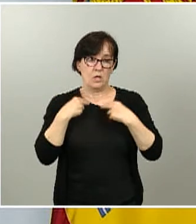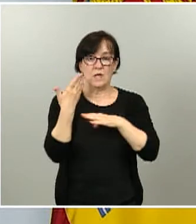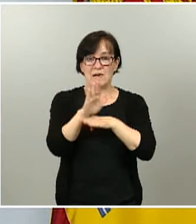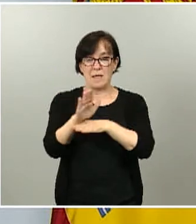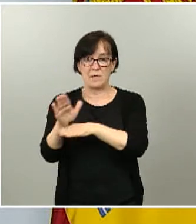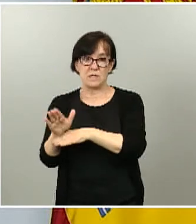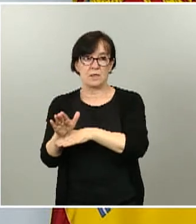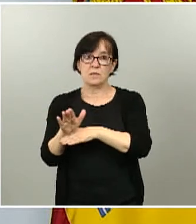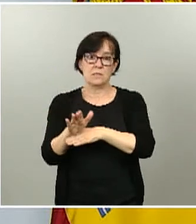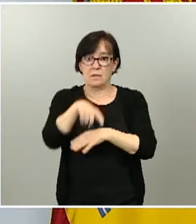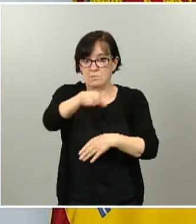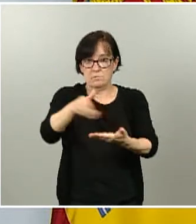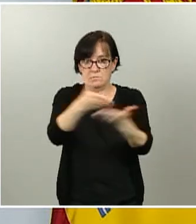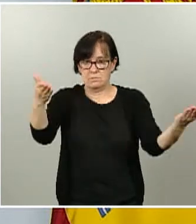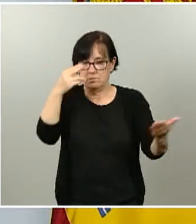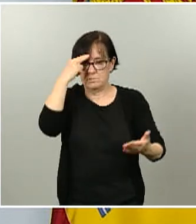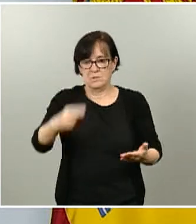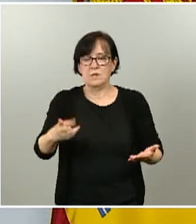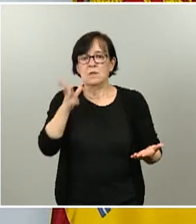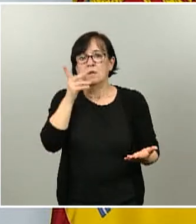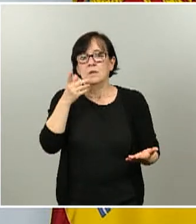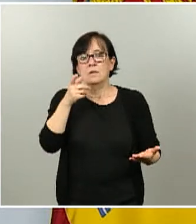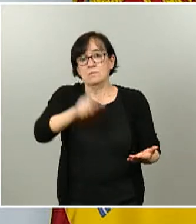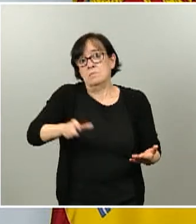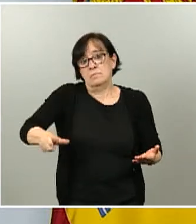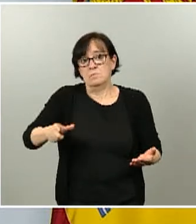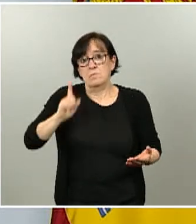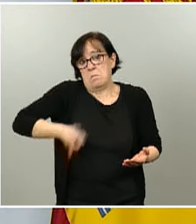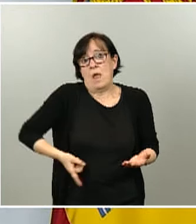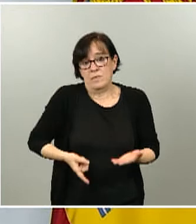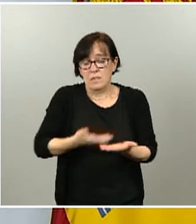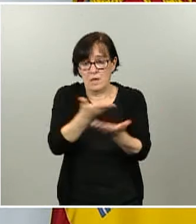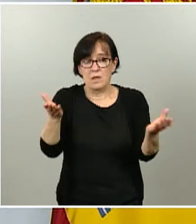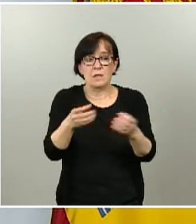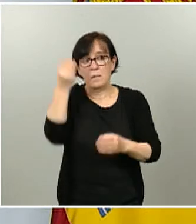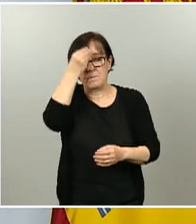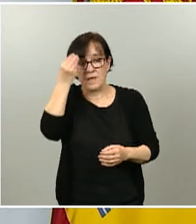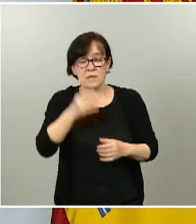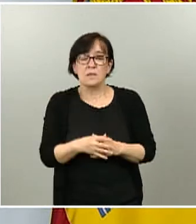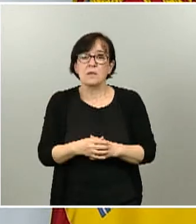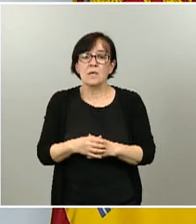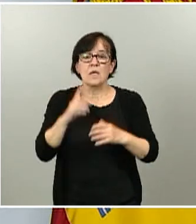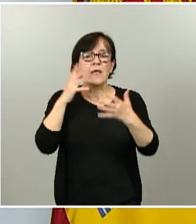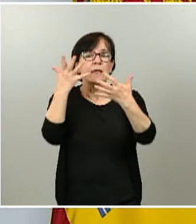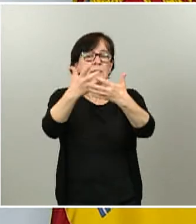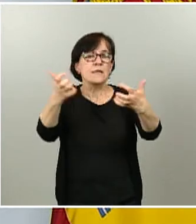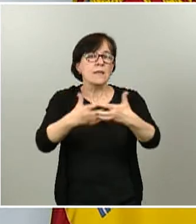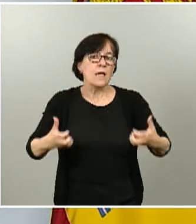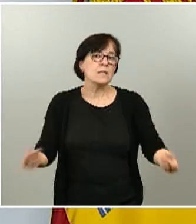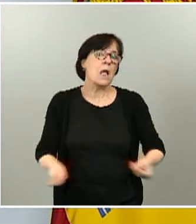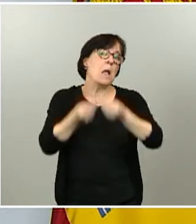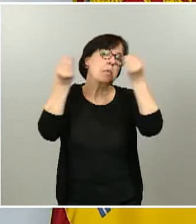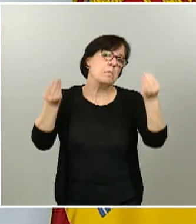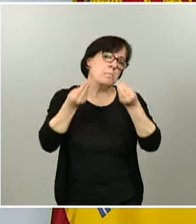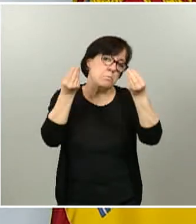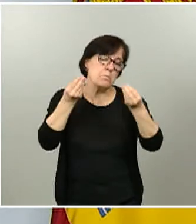tanto, sé de la soberanía que puede querer o considerar que el texto es mejorable en algunos aspectos. A